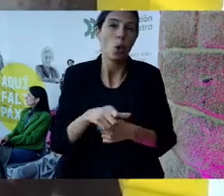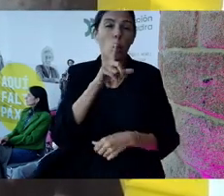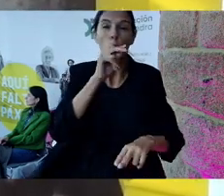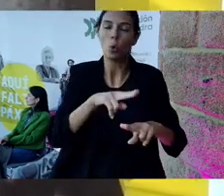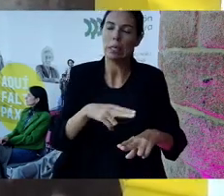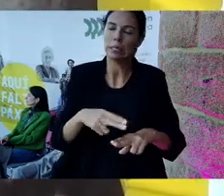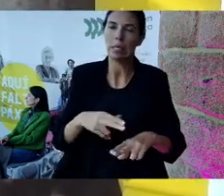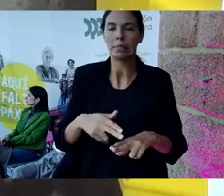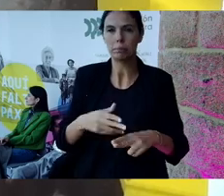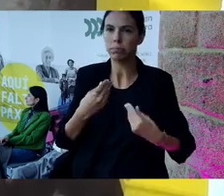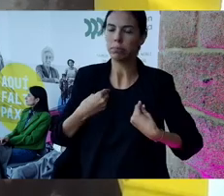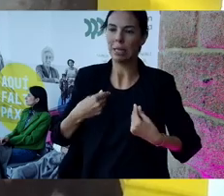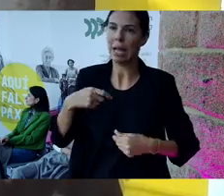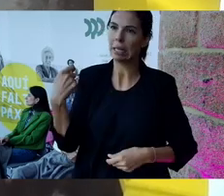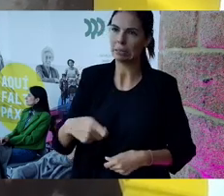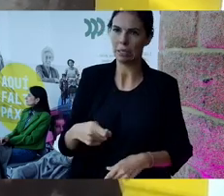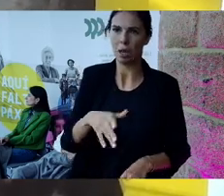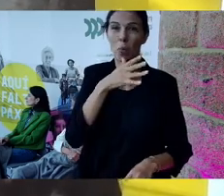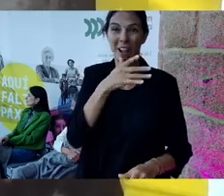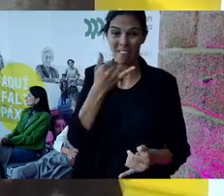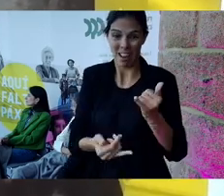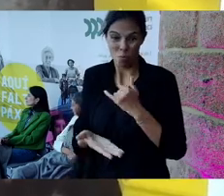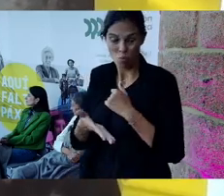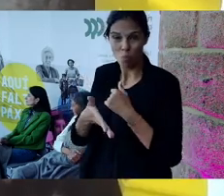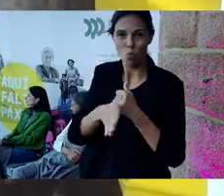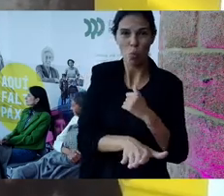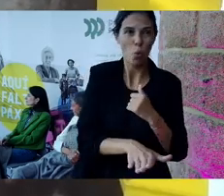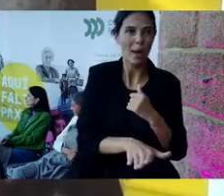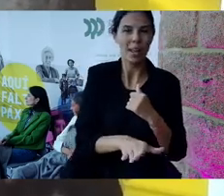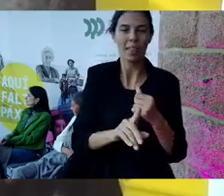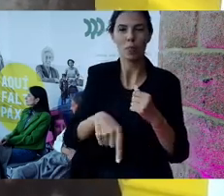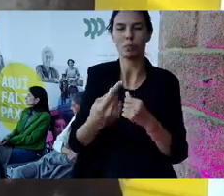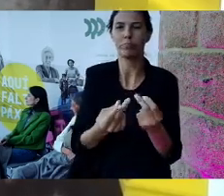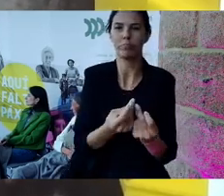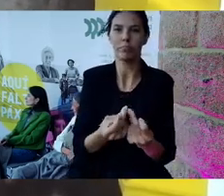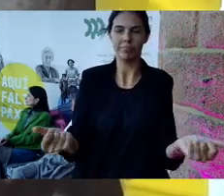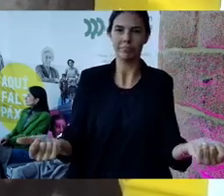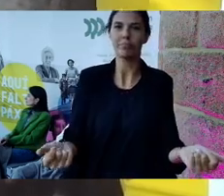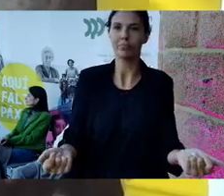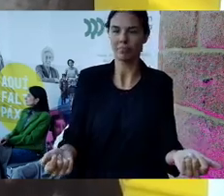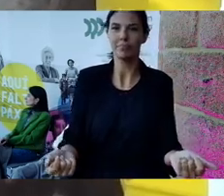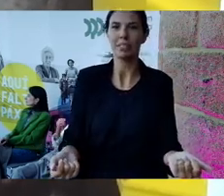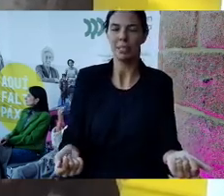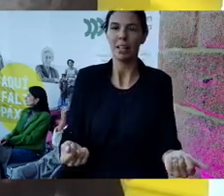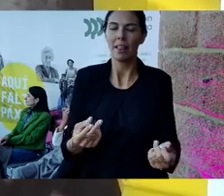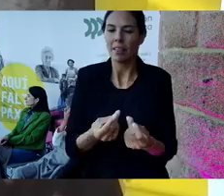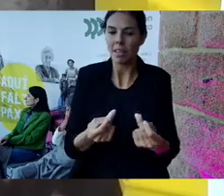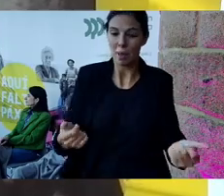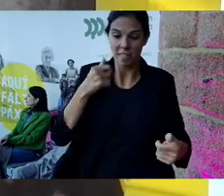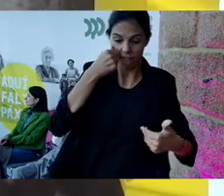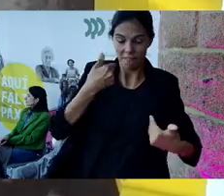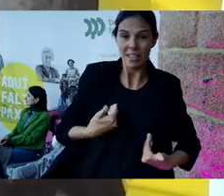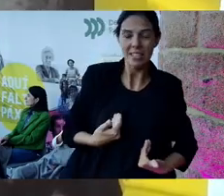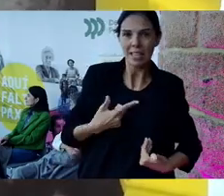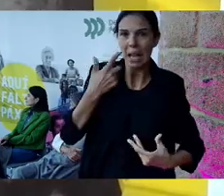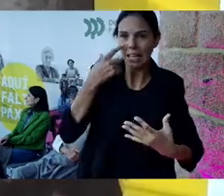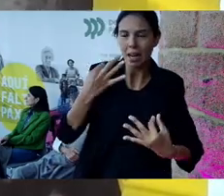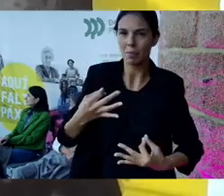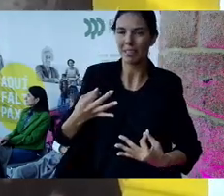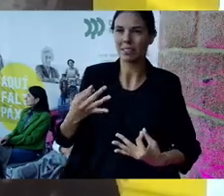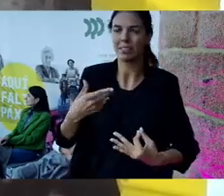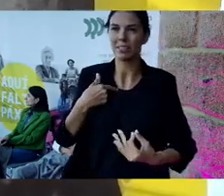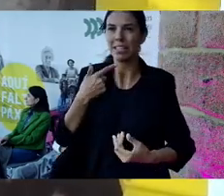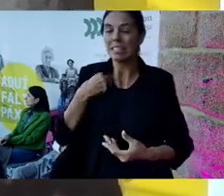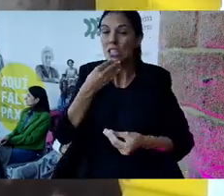e Urraca pagou no moi caro, ¿no? Porque morre e desaparece física